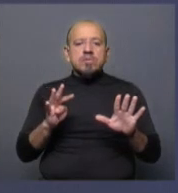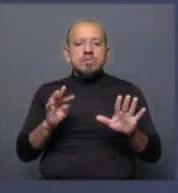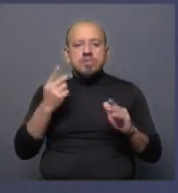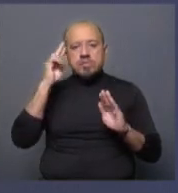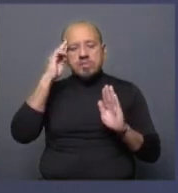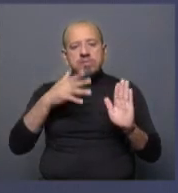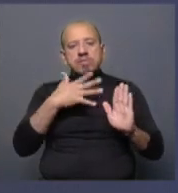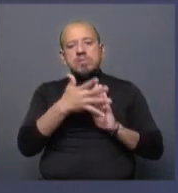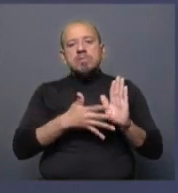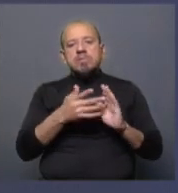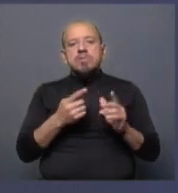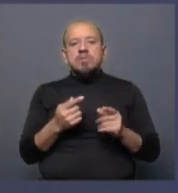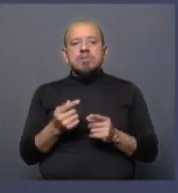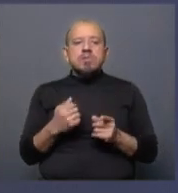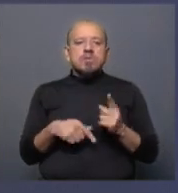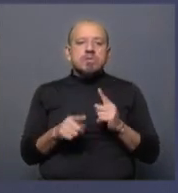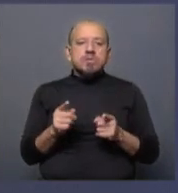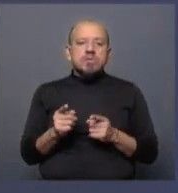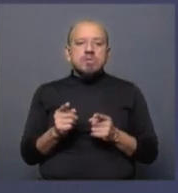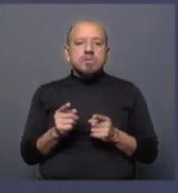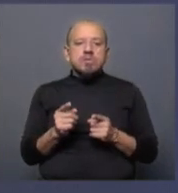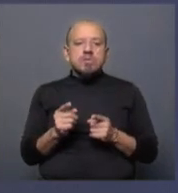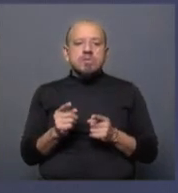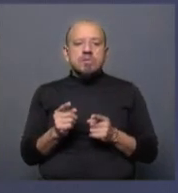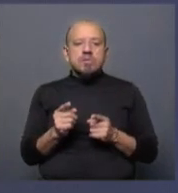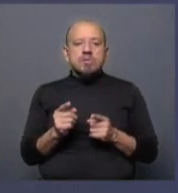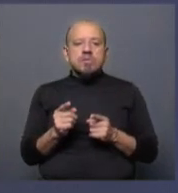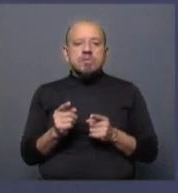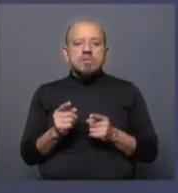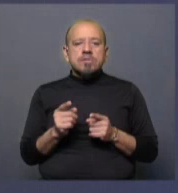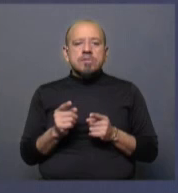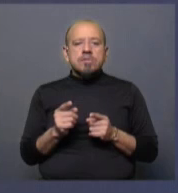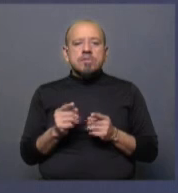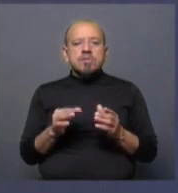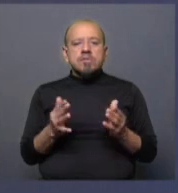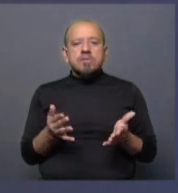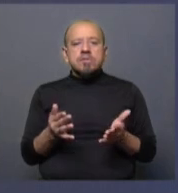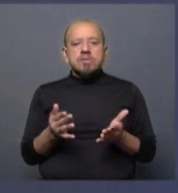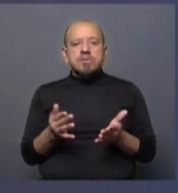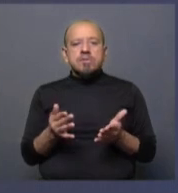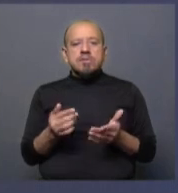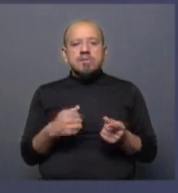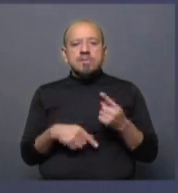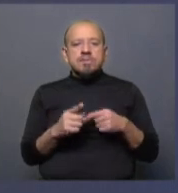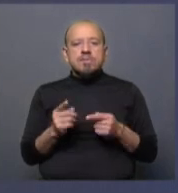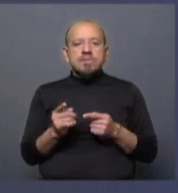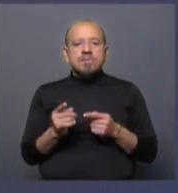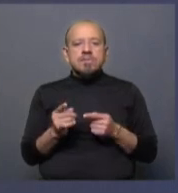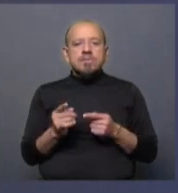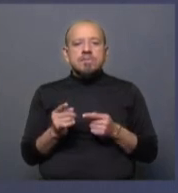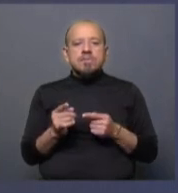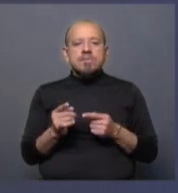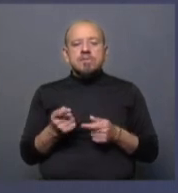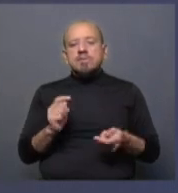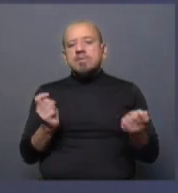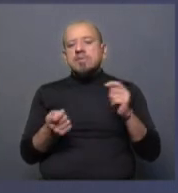y y justamente este tener ese llamativo y después con las historias también fue cambiando